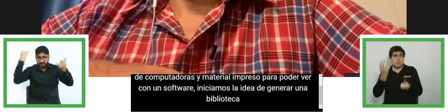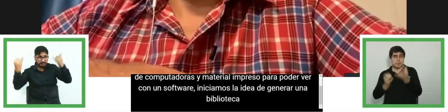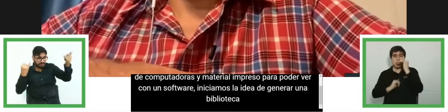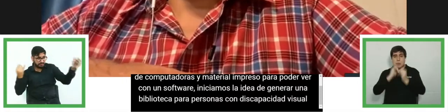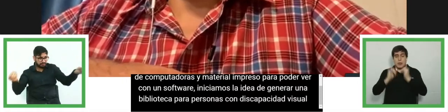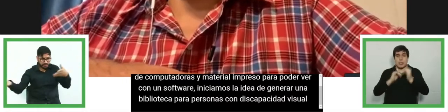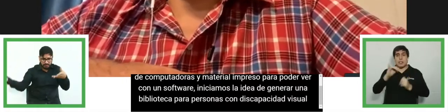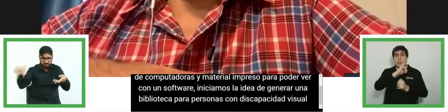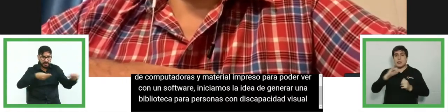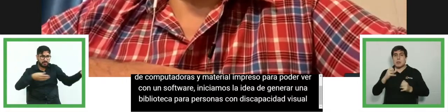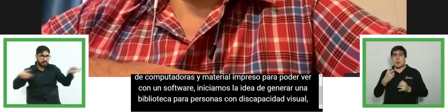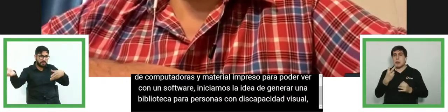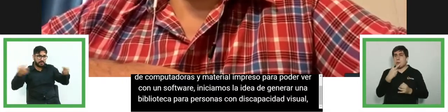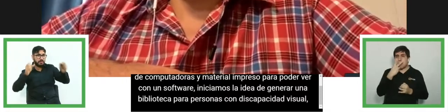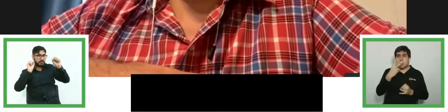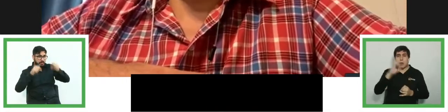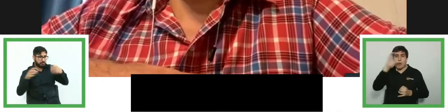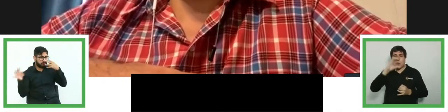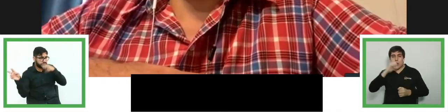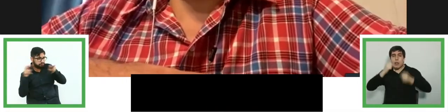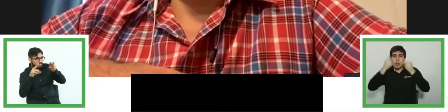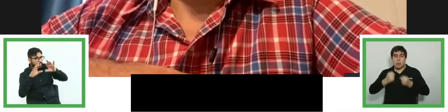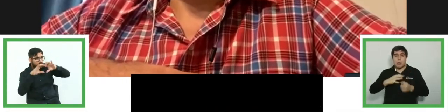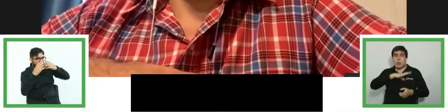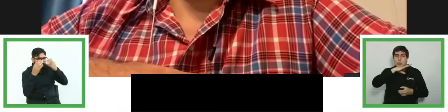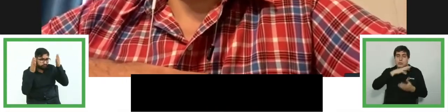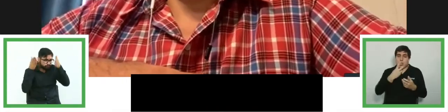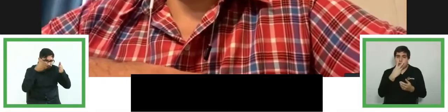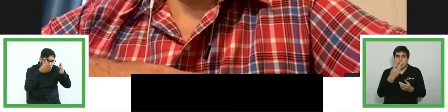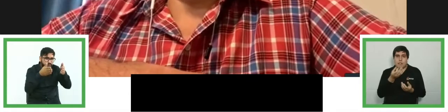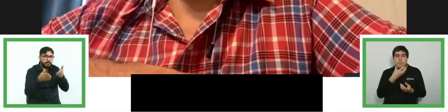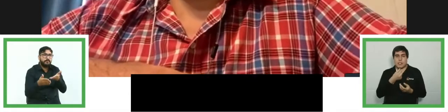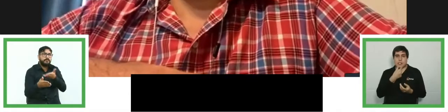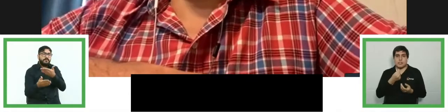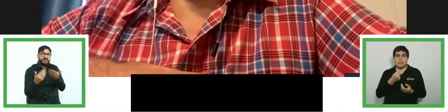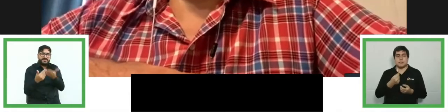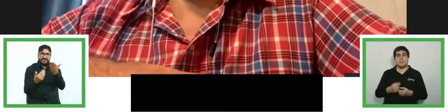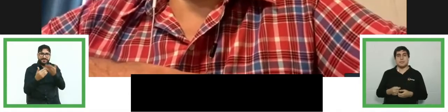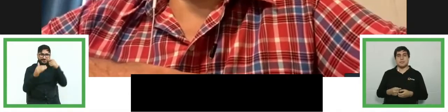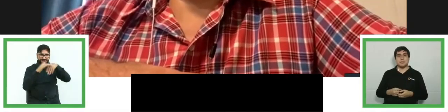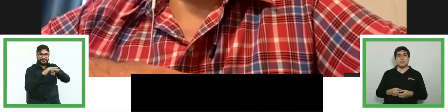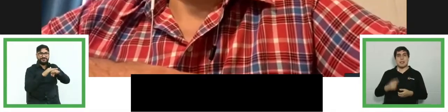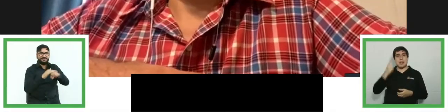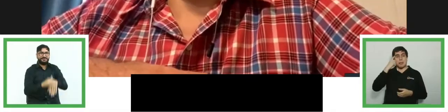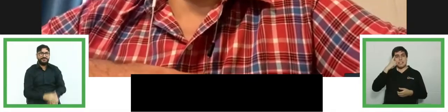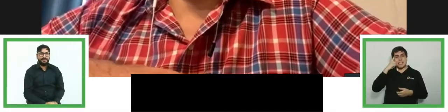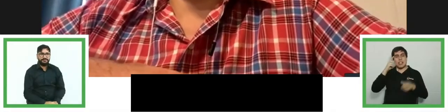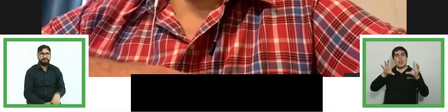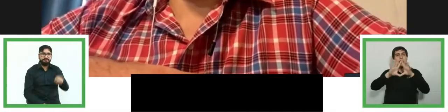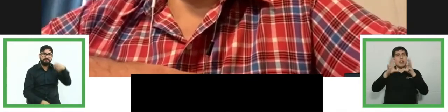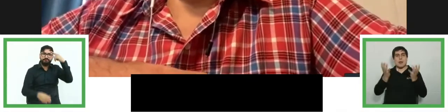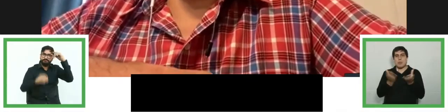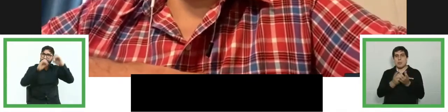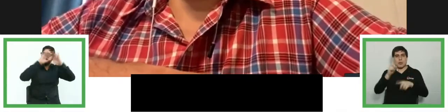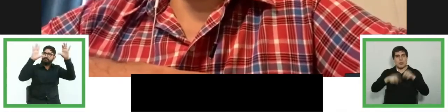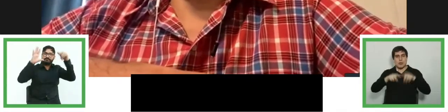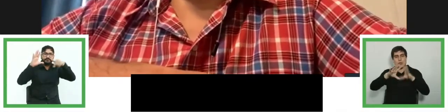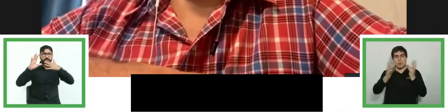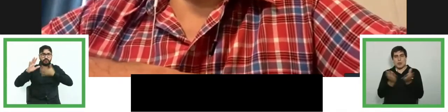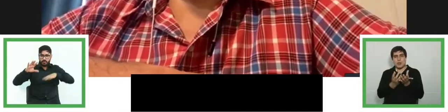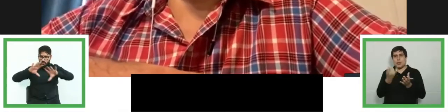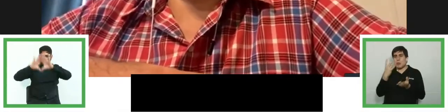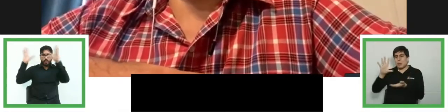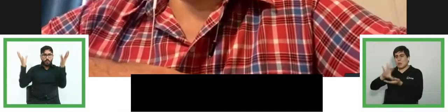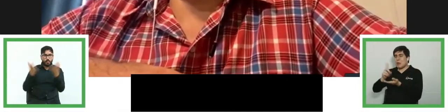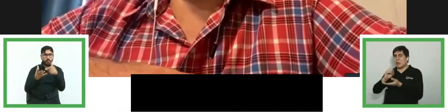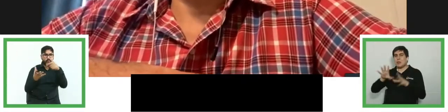y aprovechando toda esta tecnología que también nos permite pensar a nivel global y no solo a nivel local. La biblioteca ha crecido mucho más allá de lo